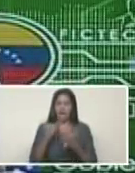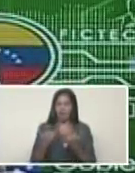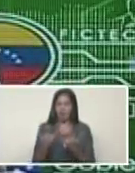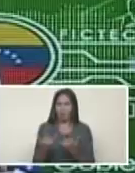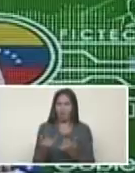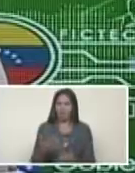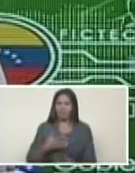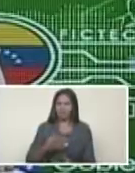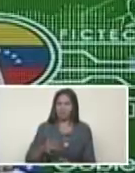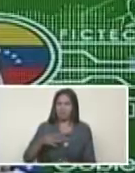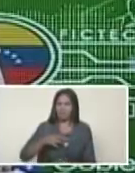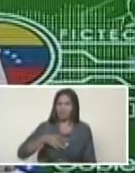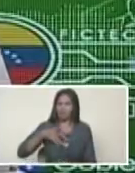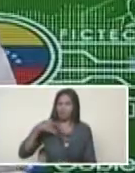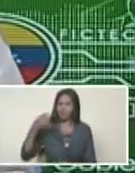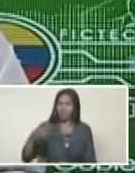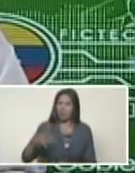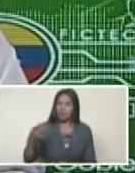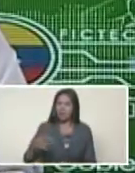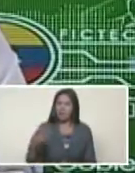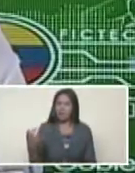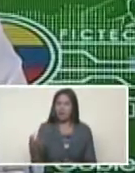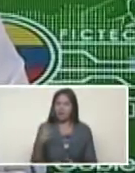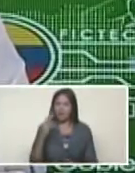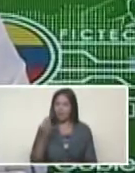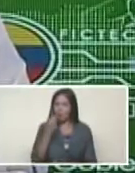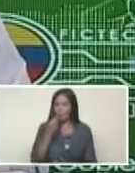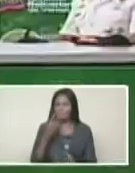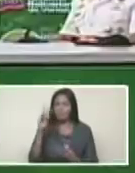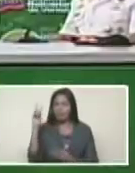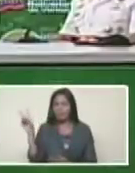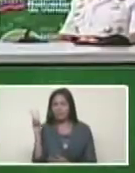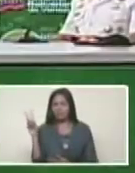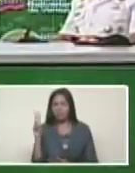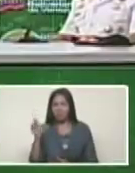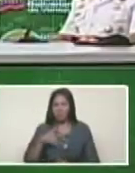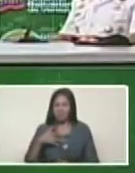duele los CLAP, les duele que el pueblo tenga su alimentación, ¿verdad?